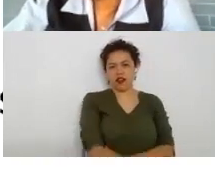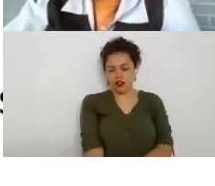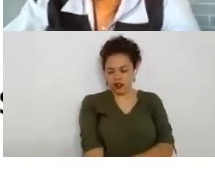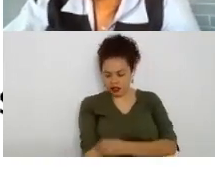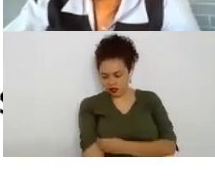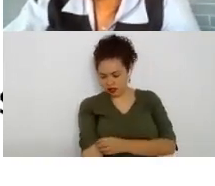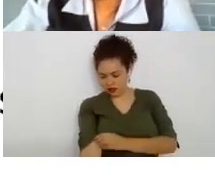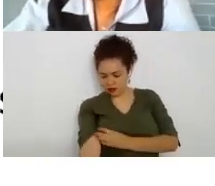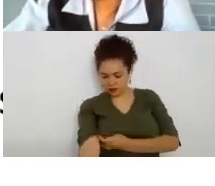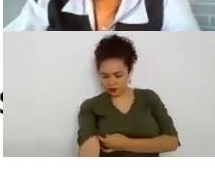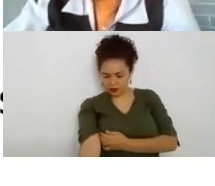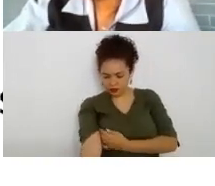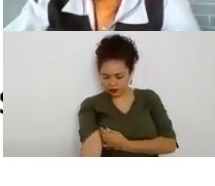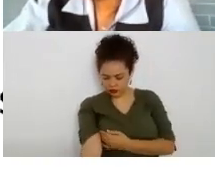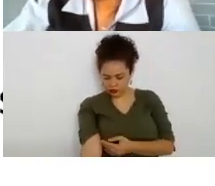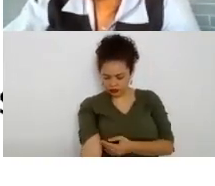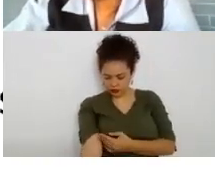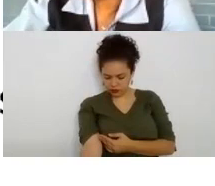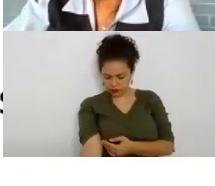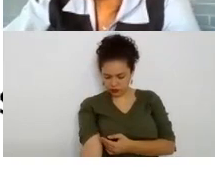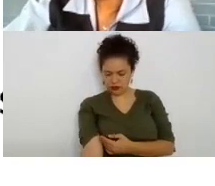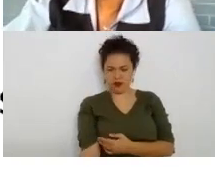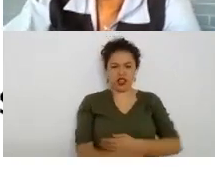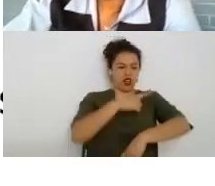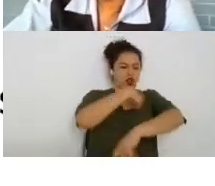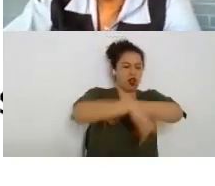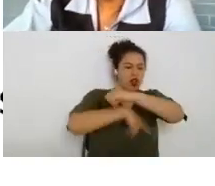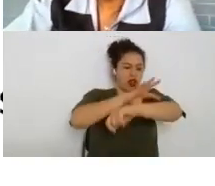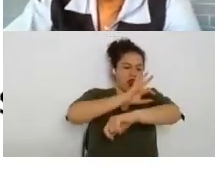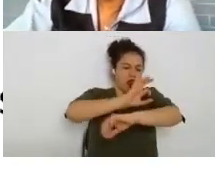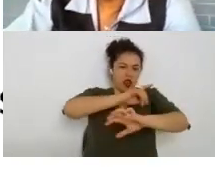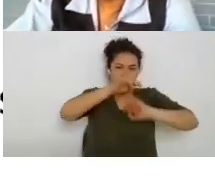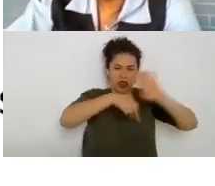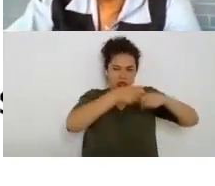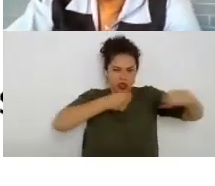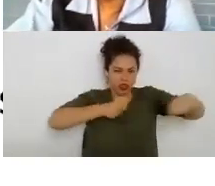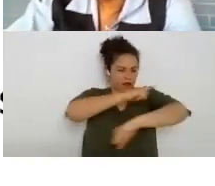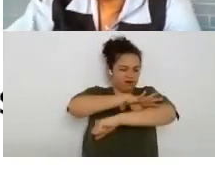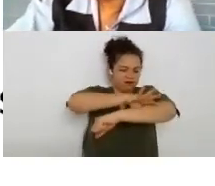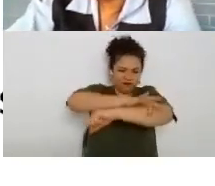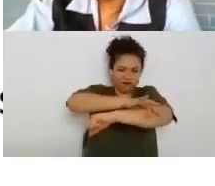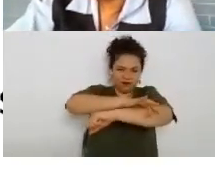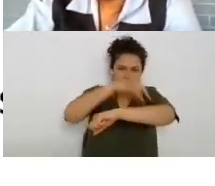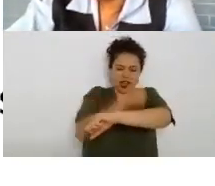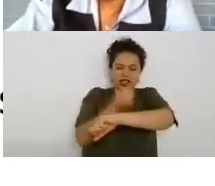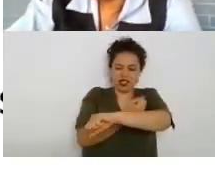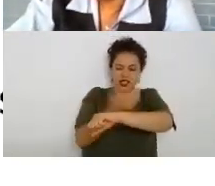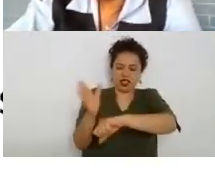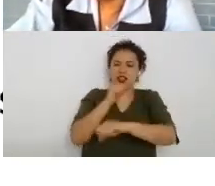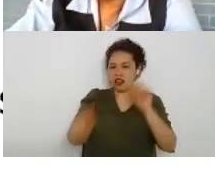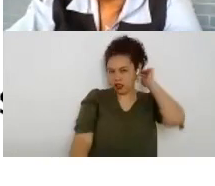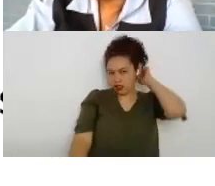Un torniquete. Tasa de hemorragias. El torniquete. Exactamente. Pero,